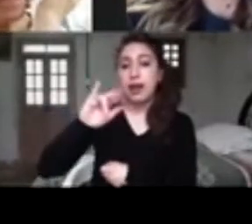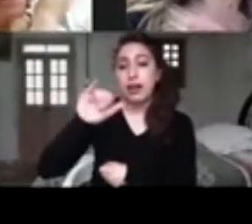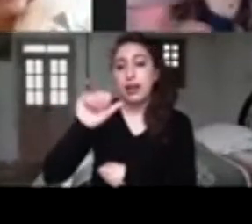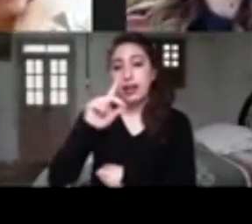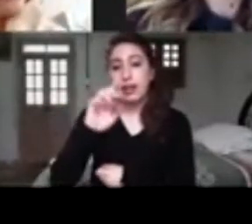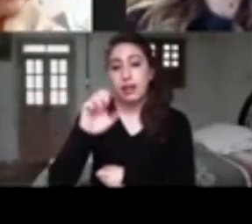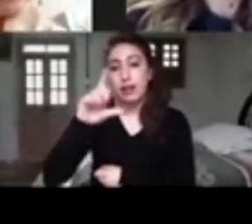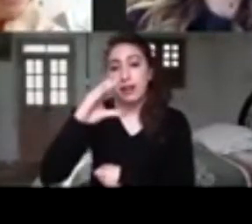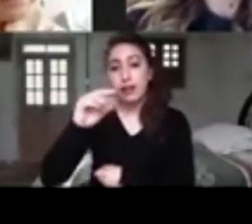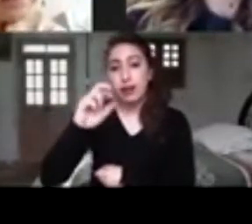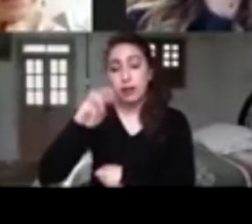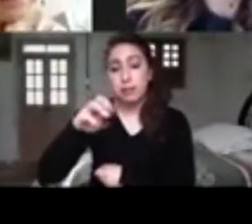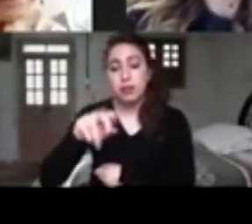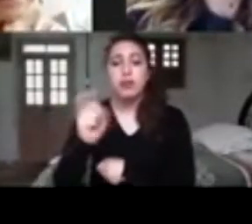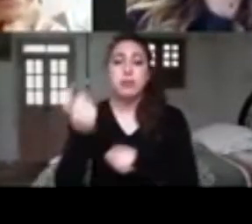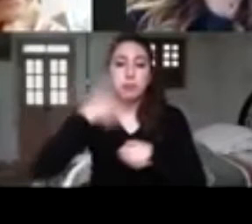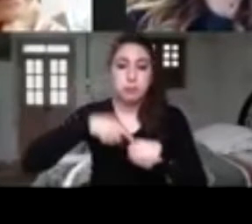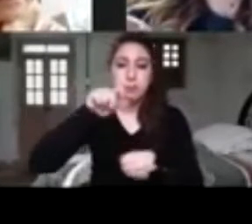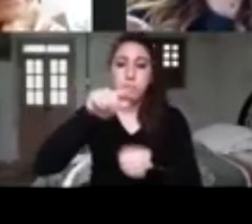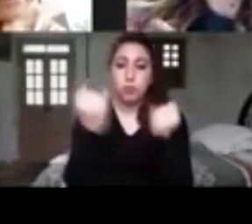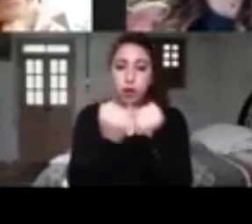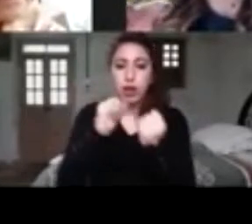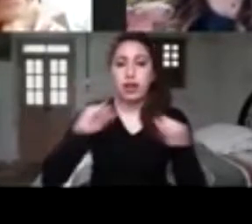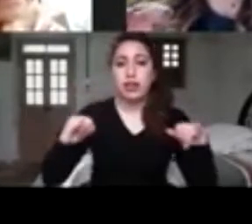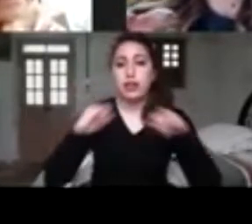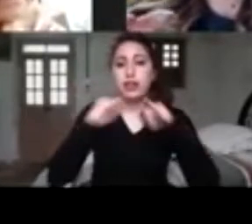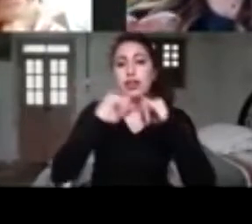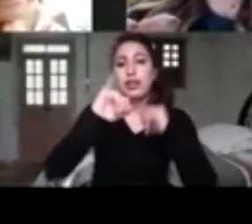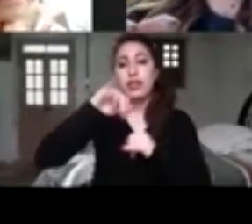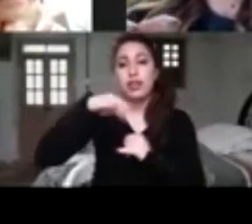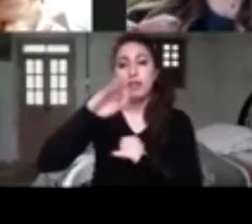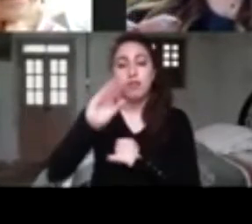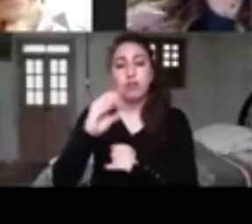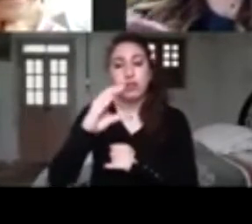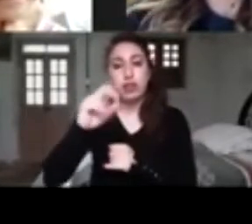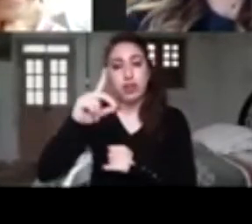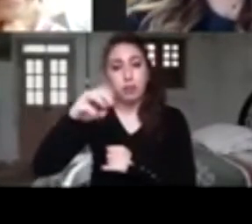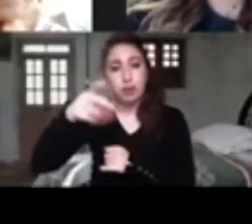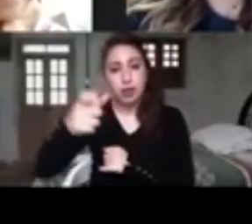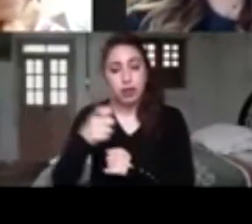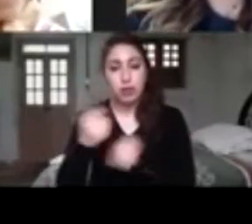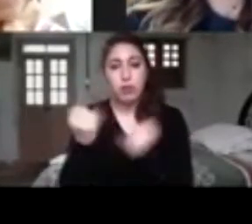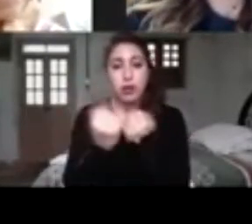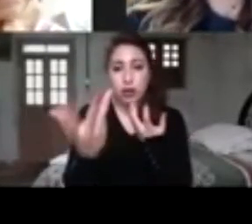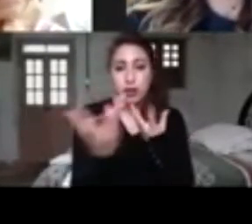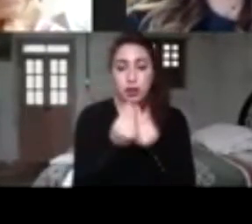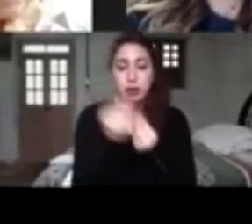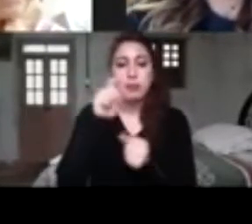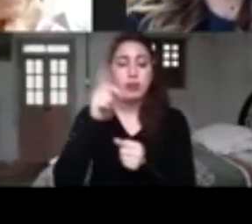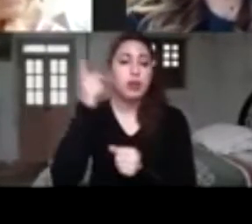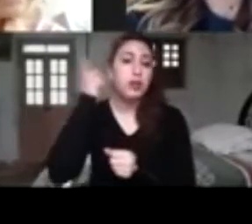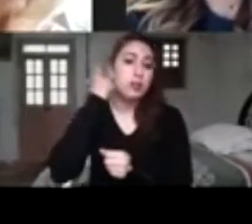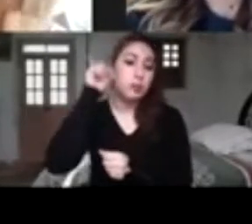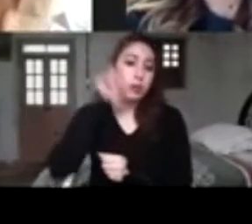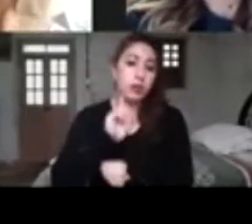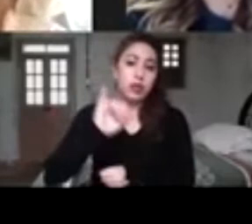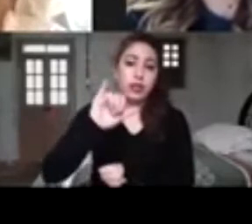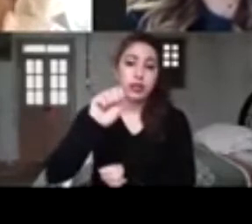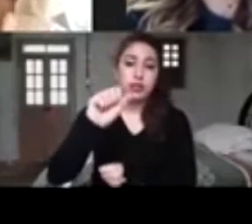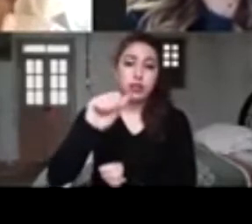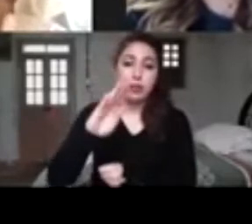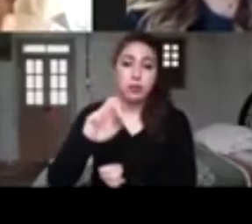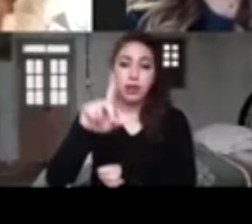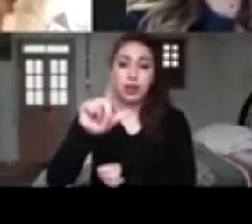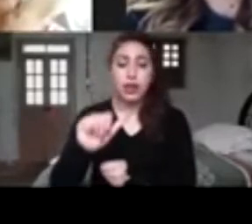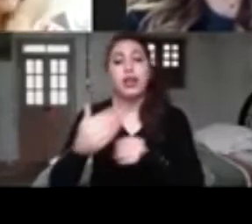INFO Ciudad de México. Está con nosotros la diputada Isabela Rosales Herrera, quien es presidenta de la mesa directiva del